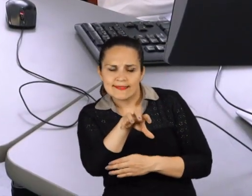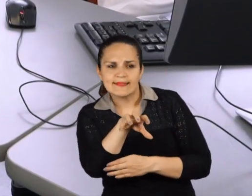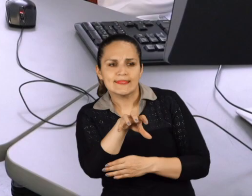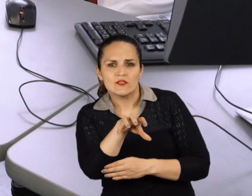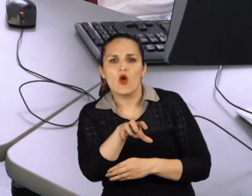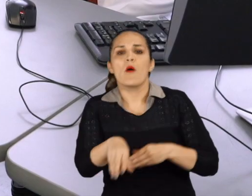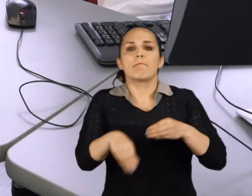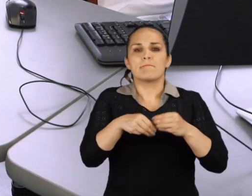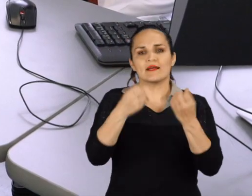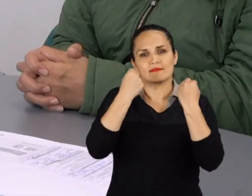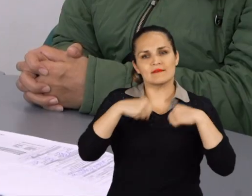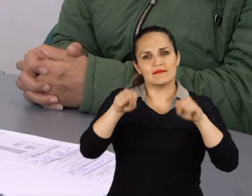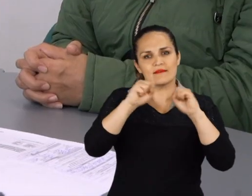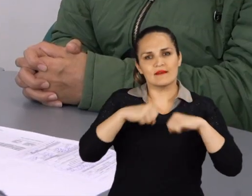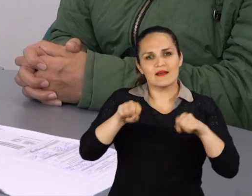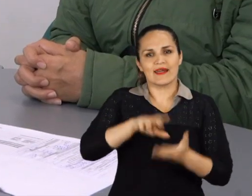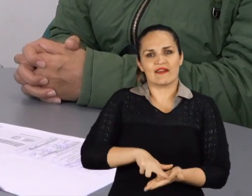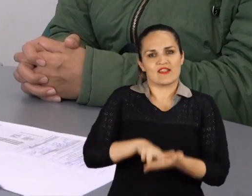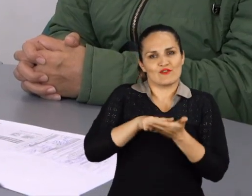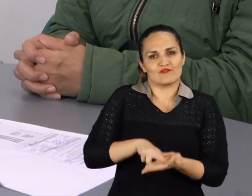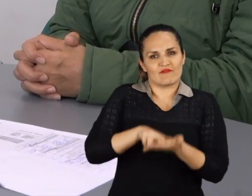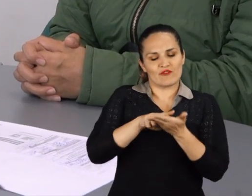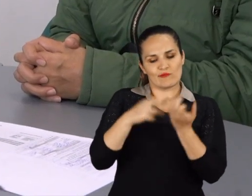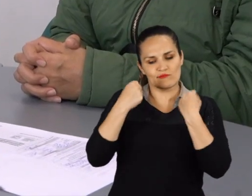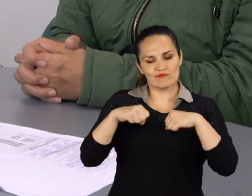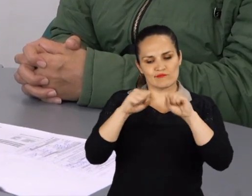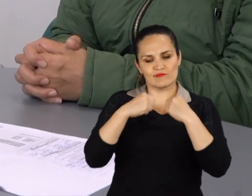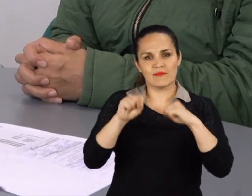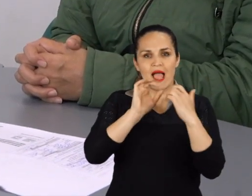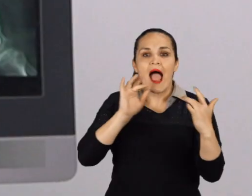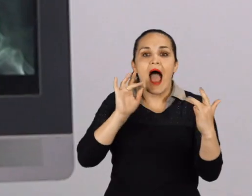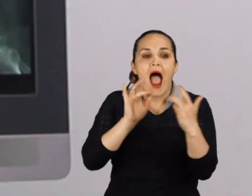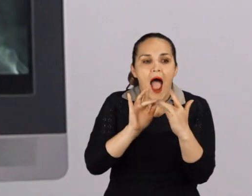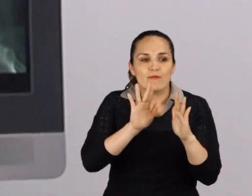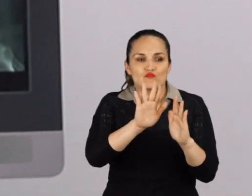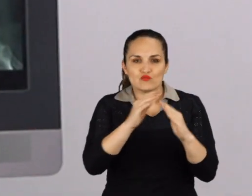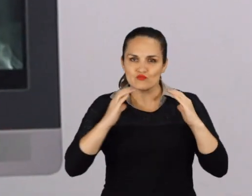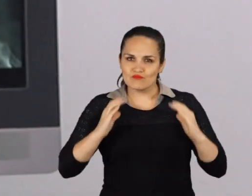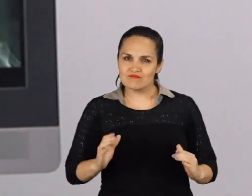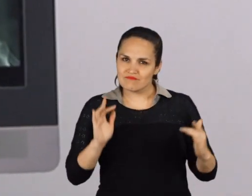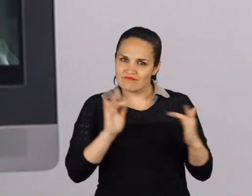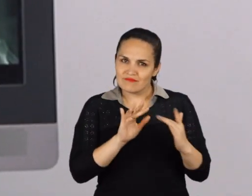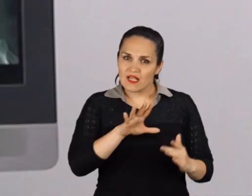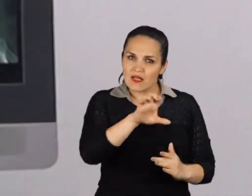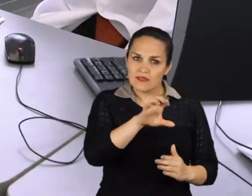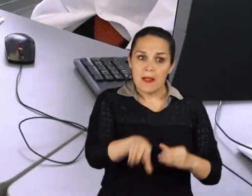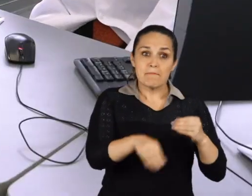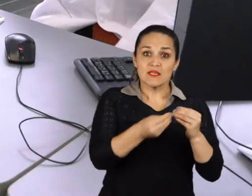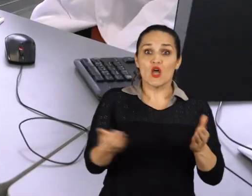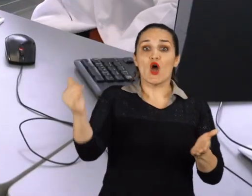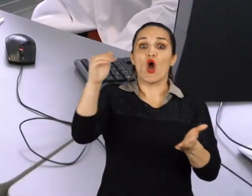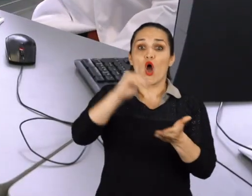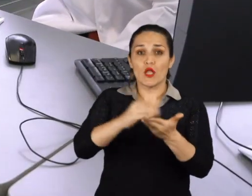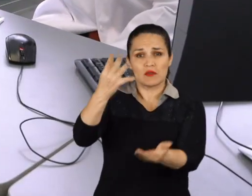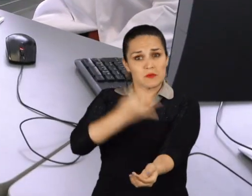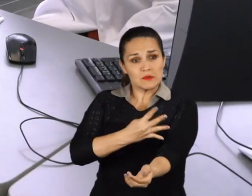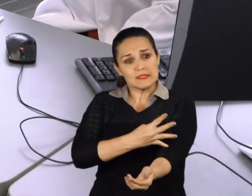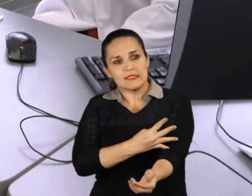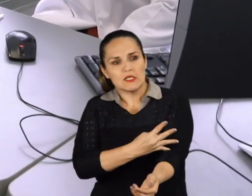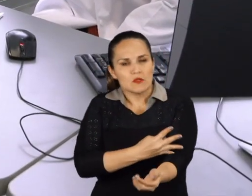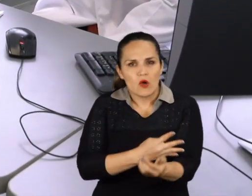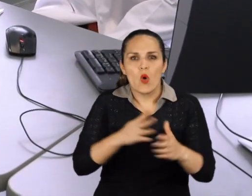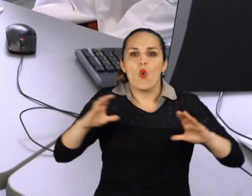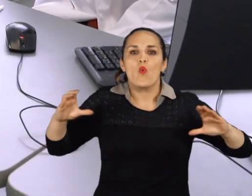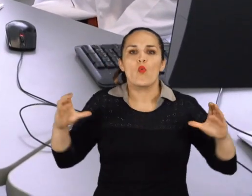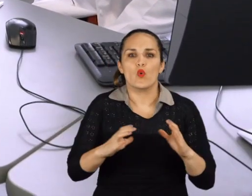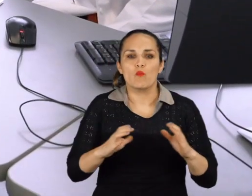se requiere el manejo de fisioterapia o de rehabilitación oncológica y se decide si el paciente requiere quimioterapia posterior.